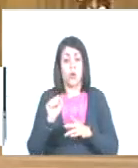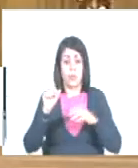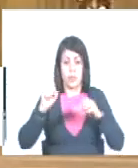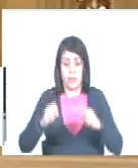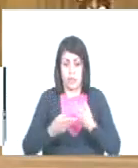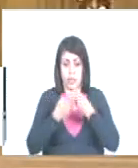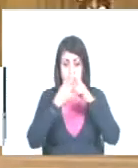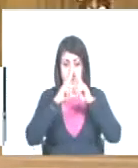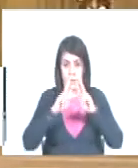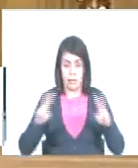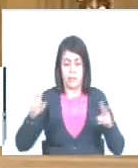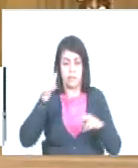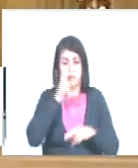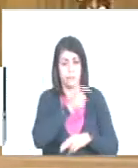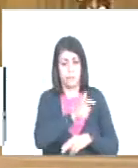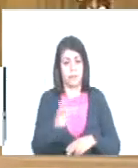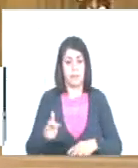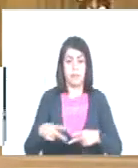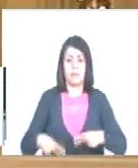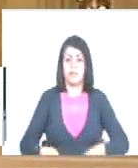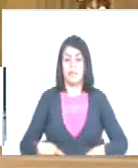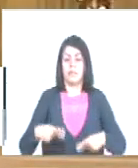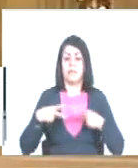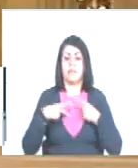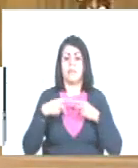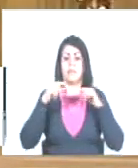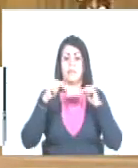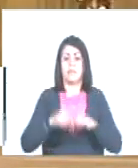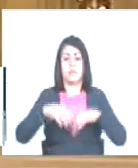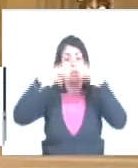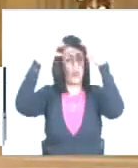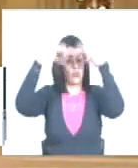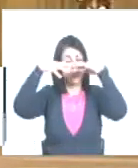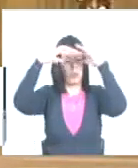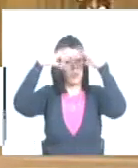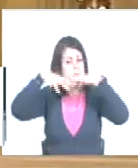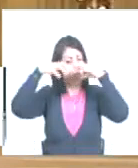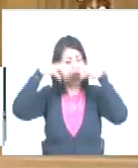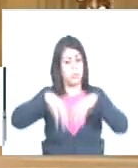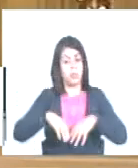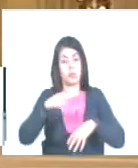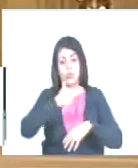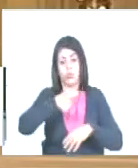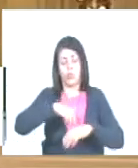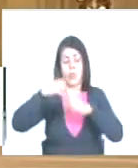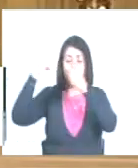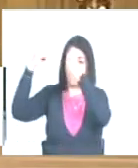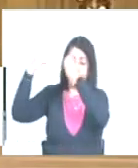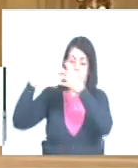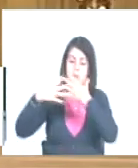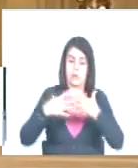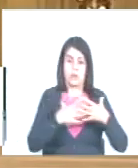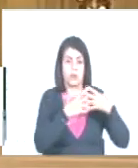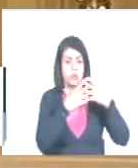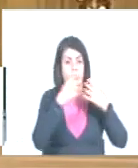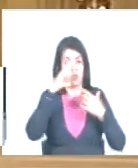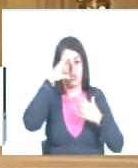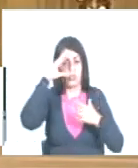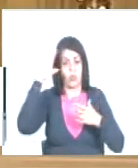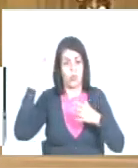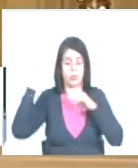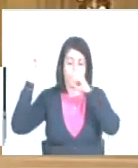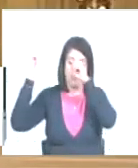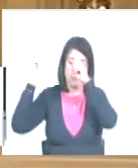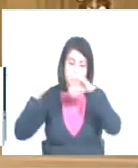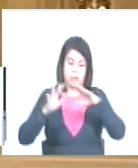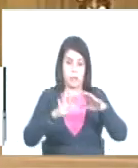de la paz del pueblo, instrumento de la vida. Y con esta lluvia de San Francisco nos consideramos bendecidos por la mano de Dios,